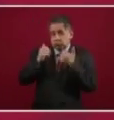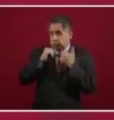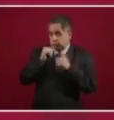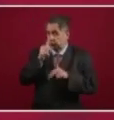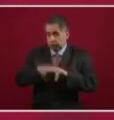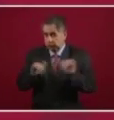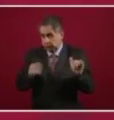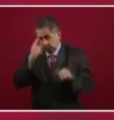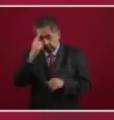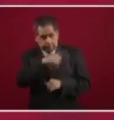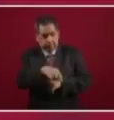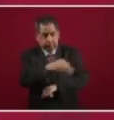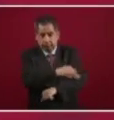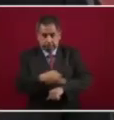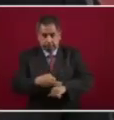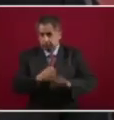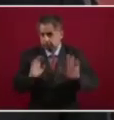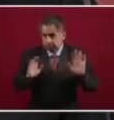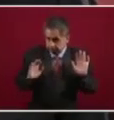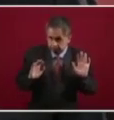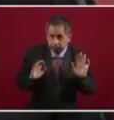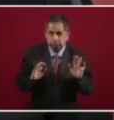para la familia.